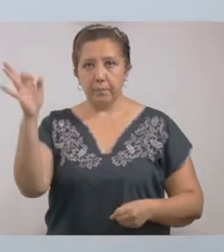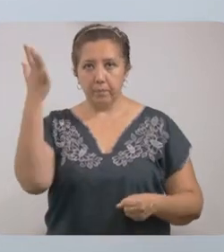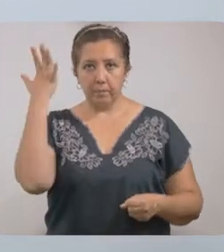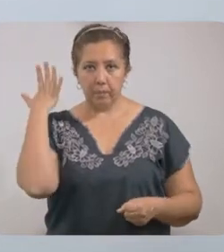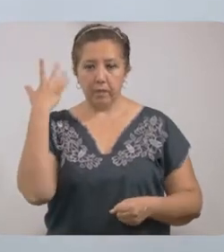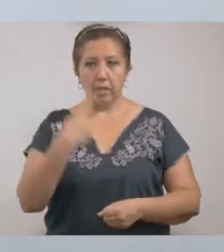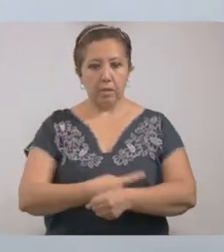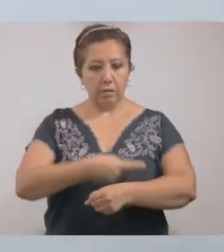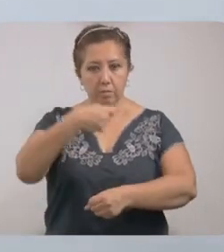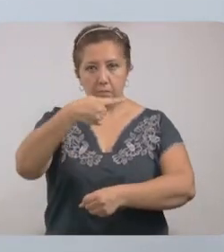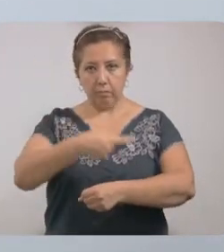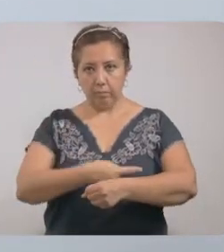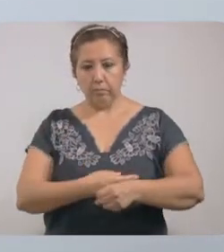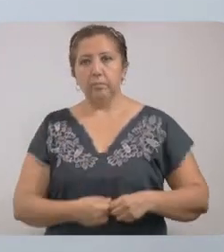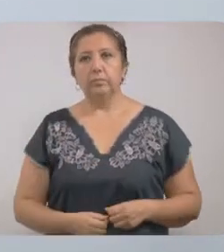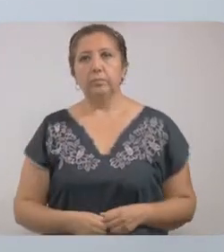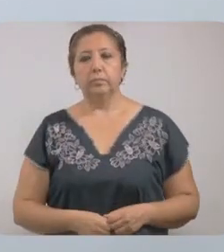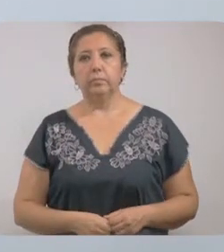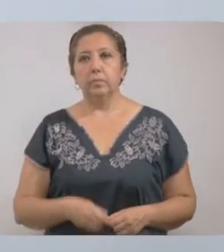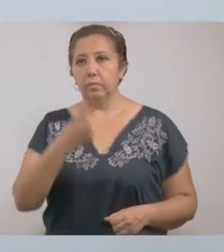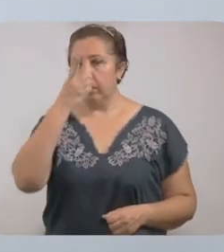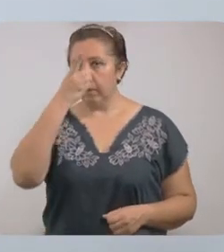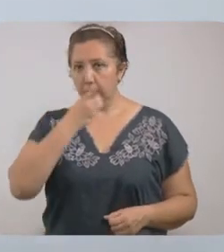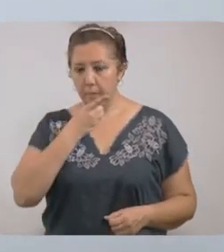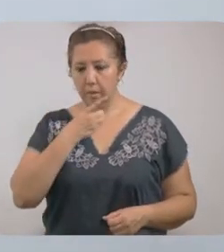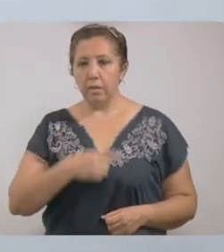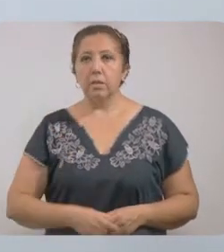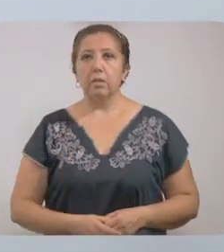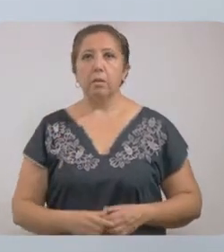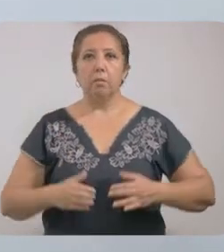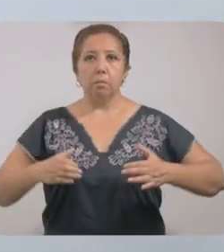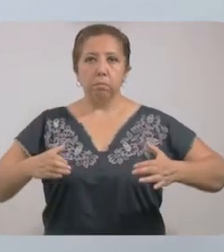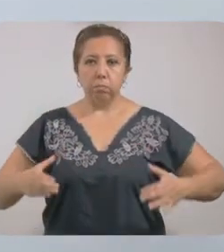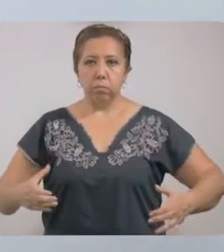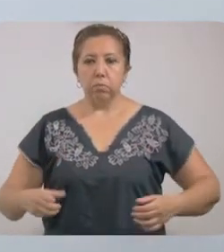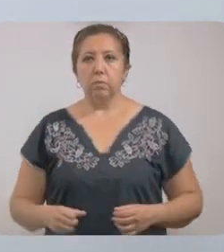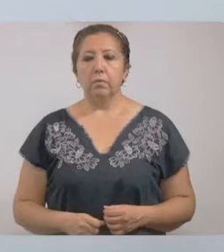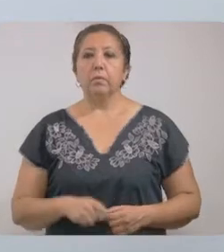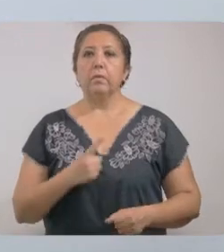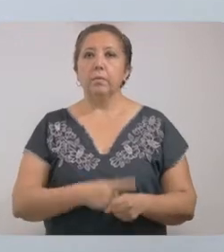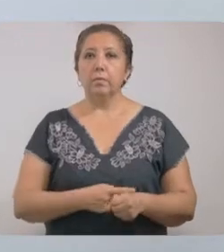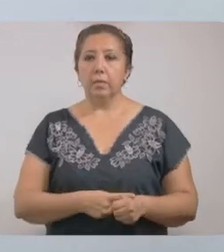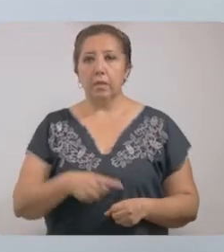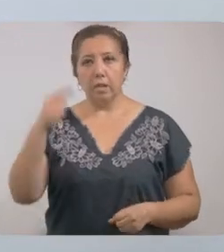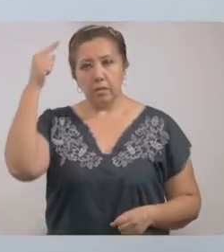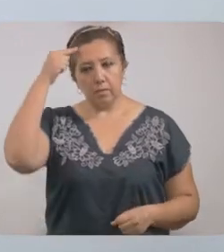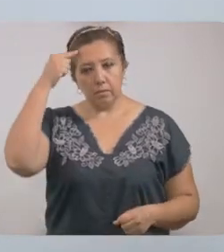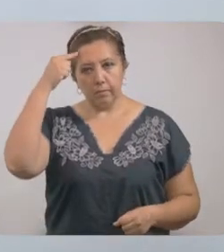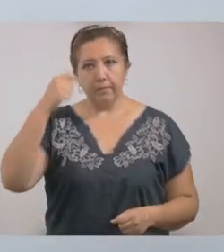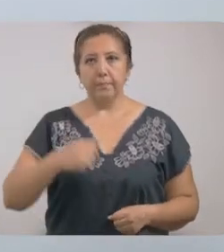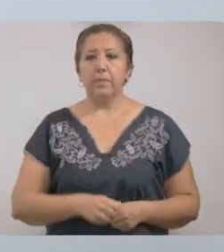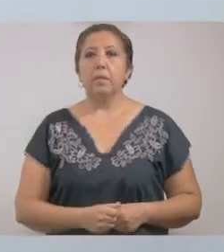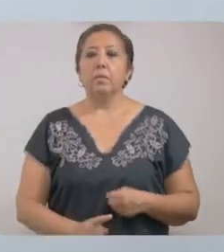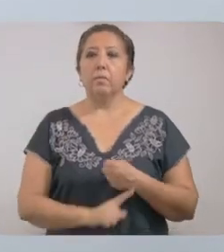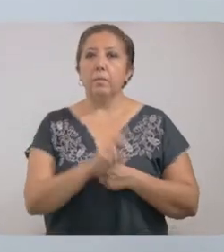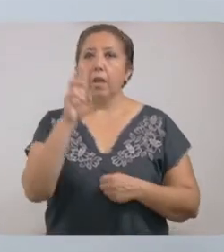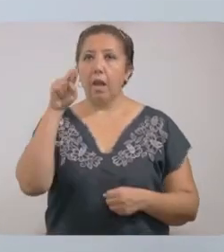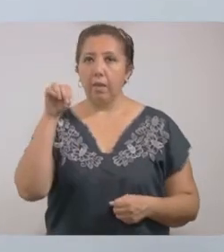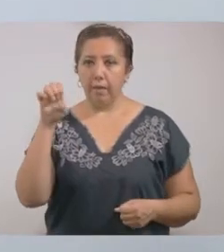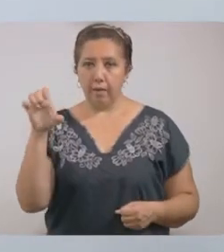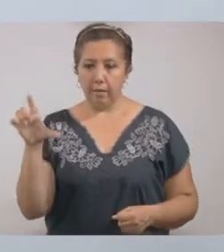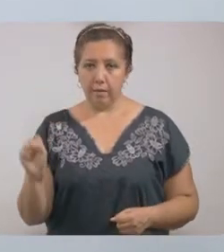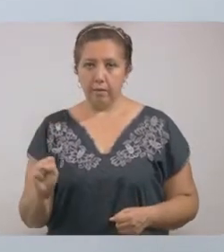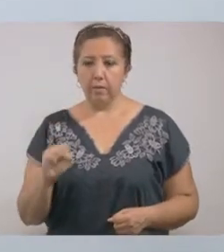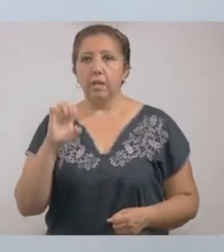fueron hipertensión arterial sistémica, diabetes mellitus, obesidad, enfermedad vascular cerebral, insuficiencia renal